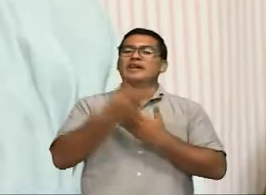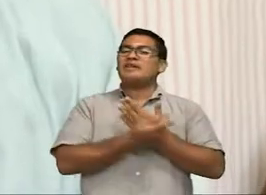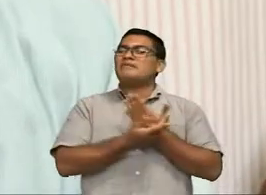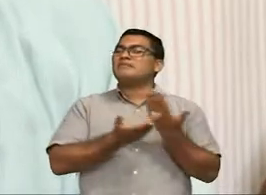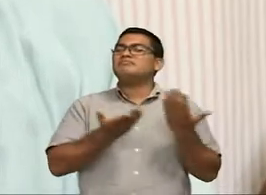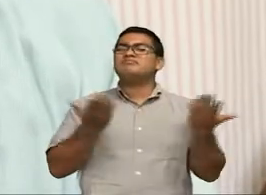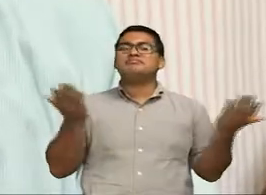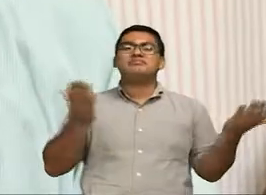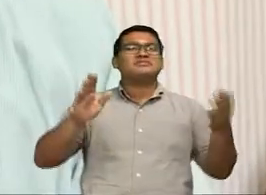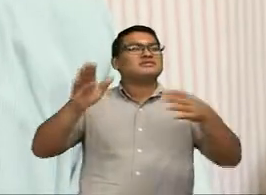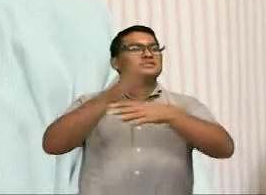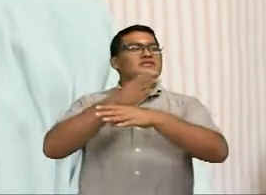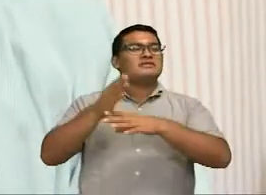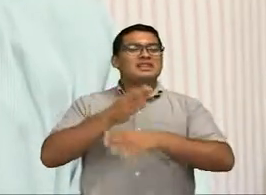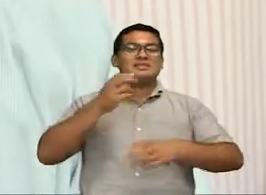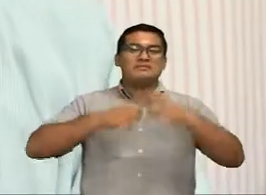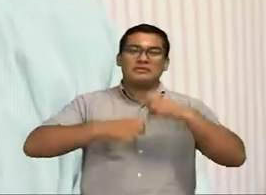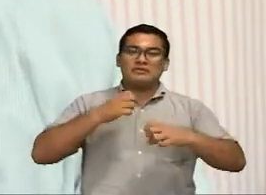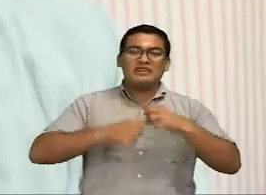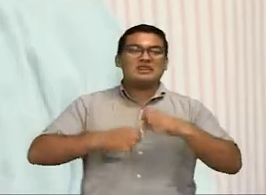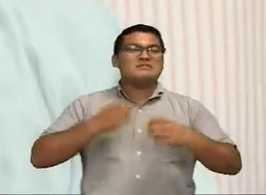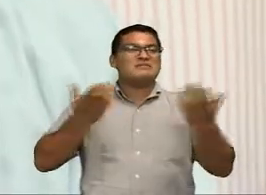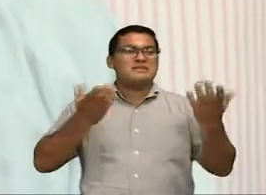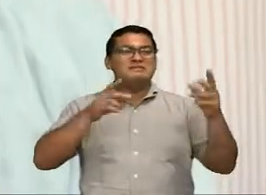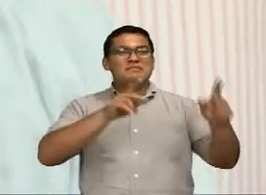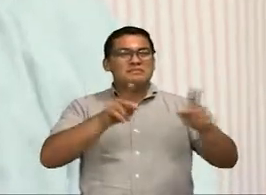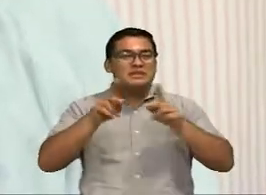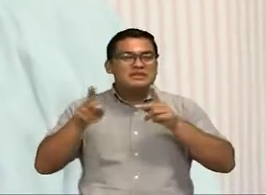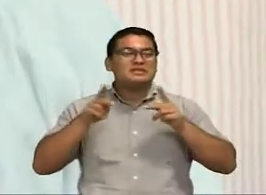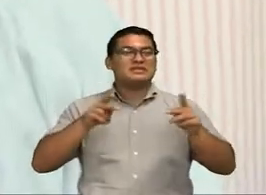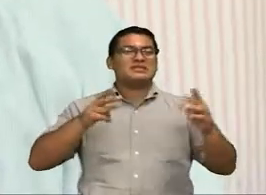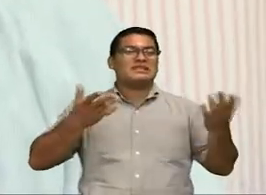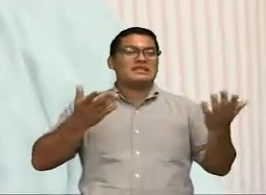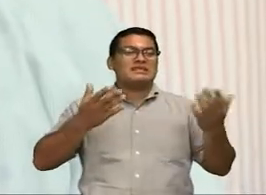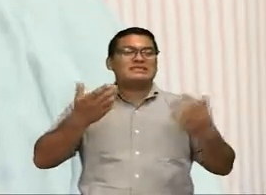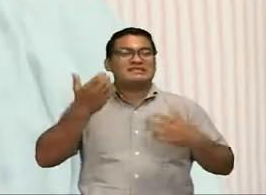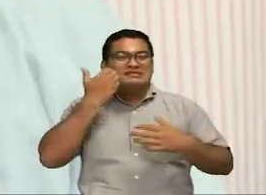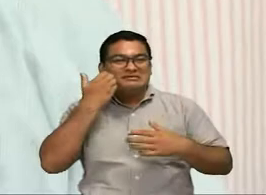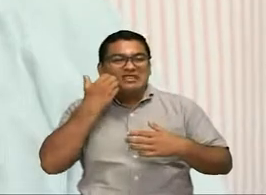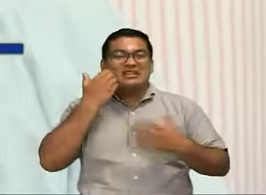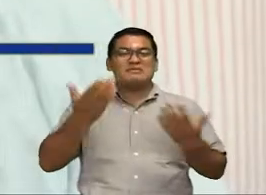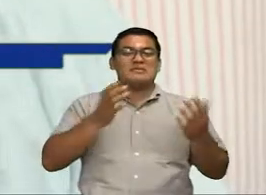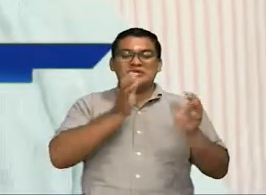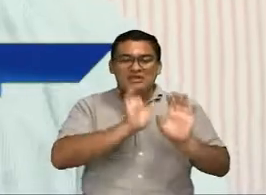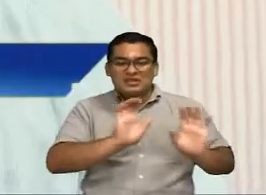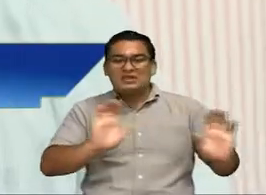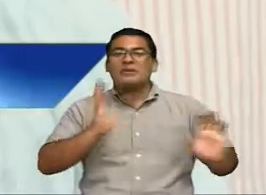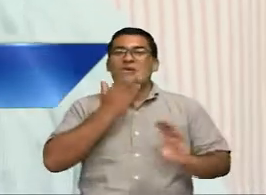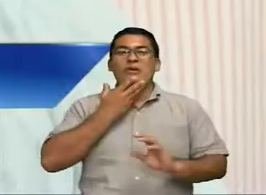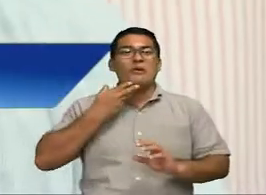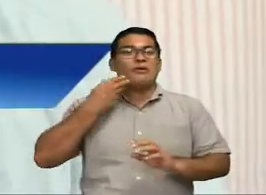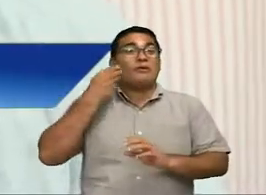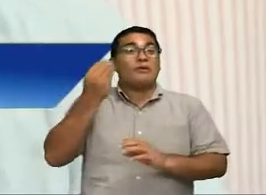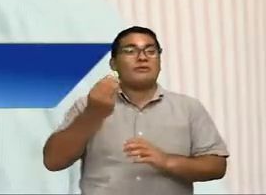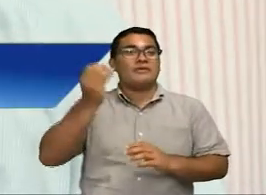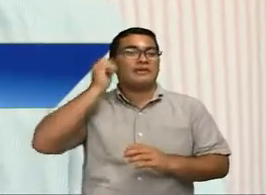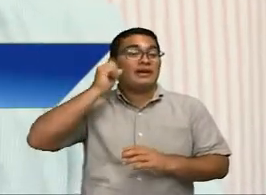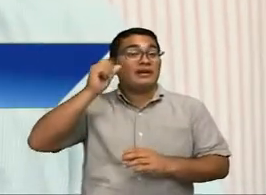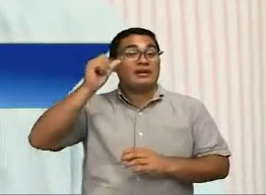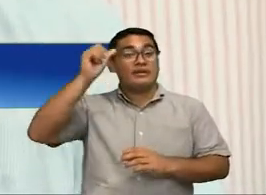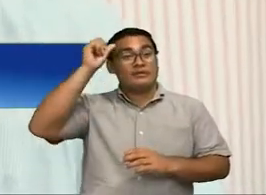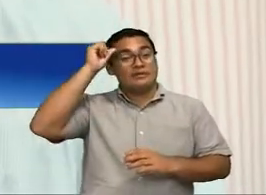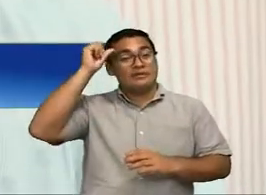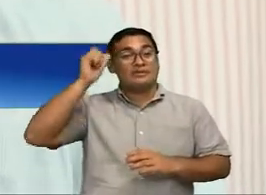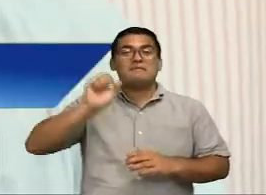diferentes padecimientos que afectan a la población nicaragüense, a los niños, a los jóvenes, a los adolescentes, a